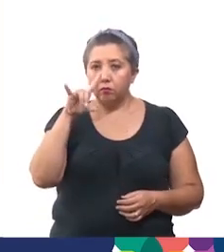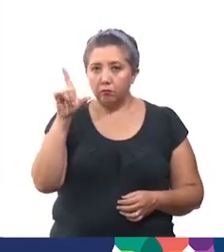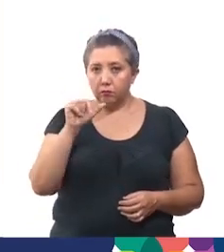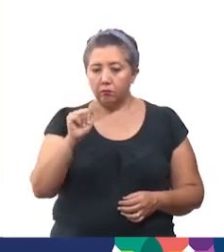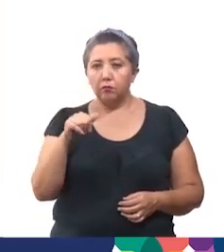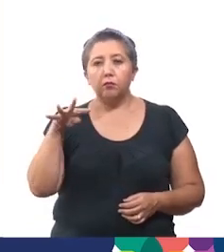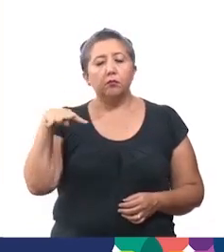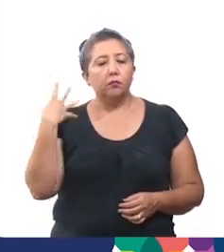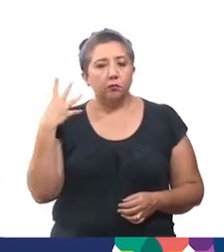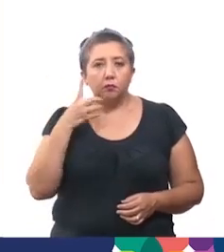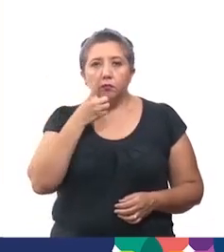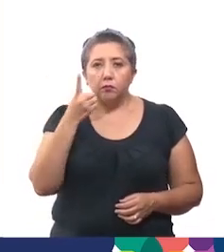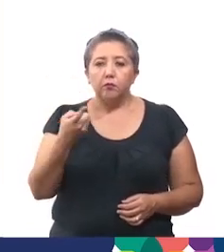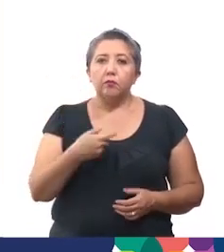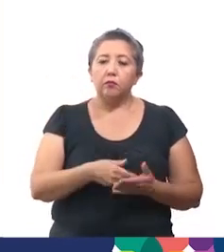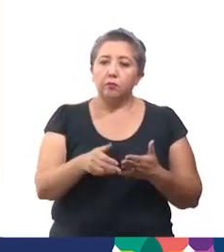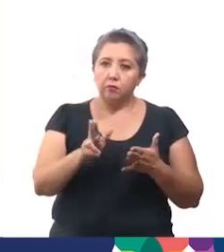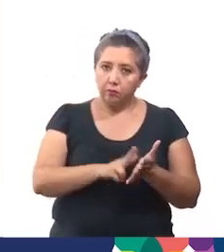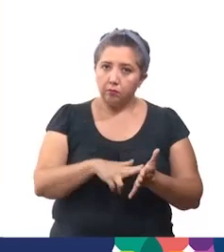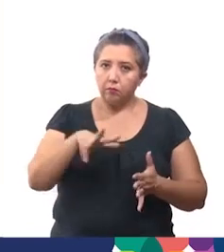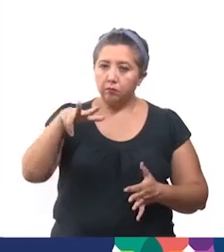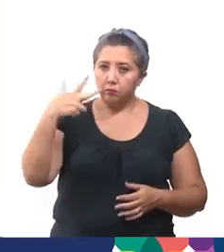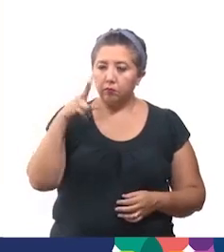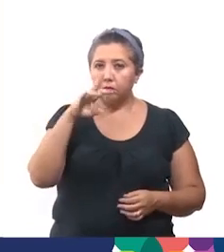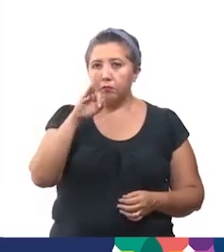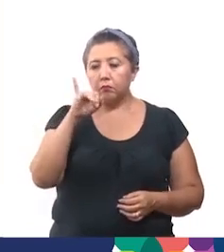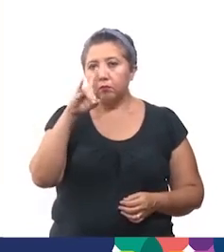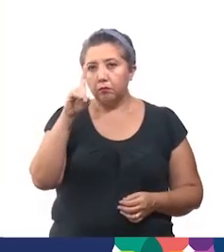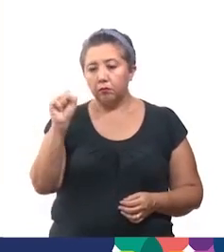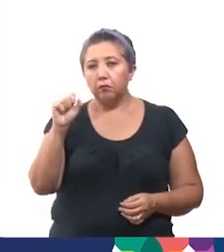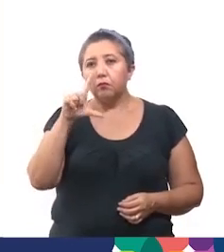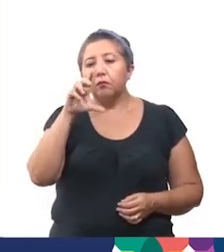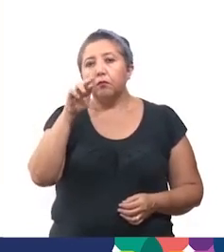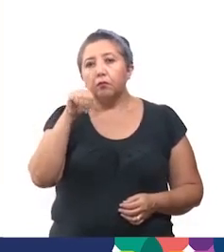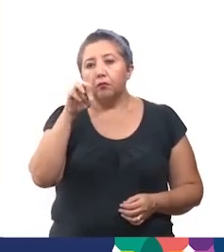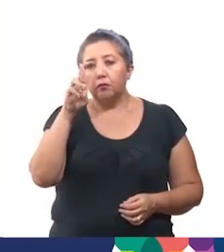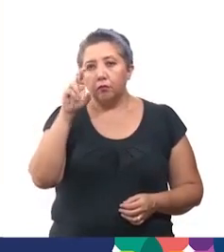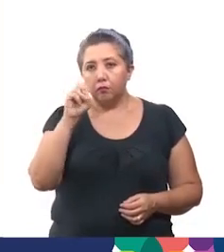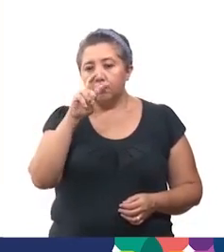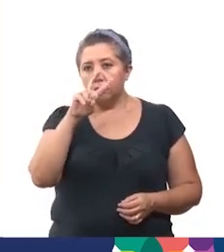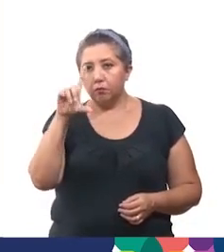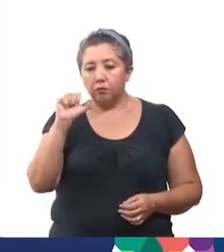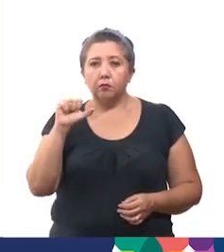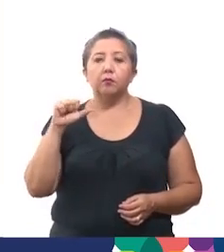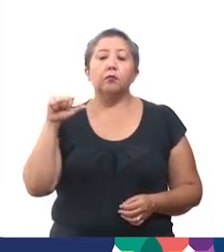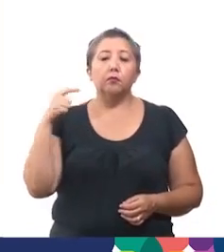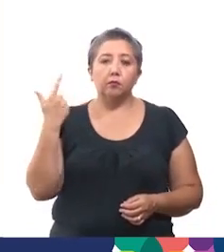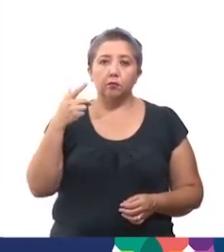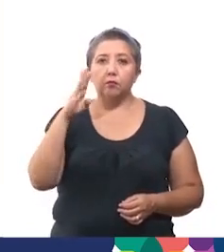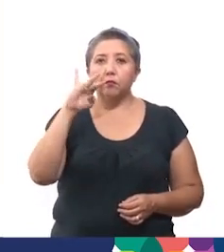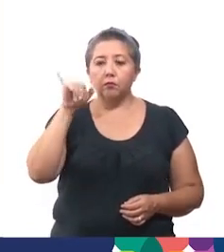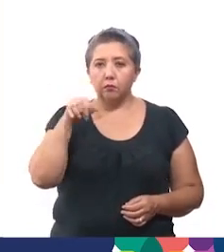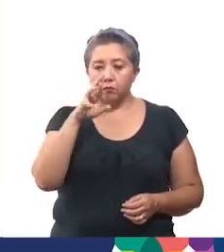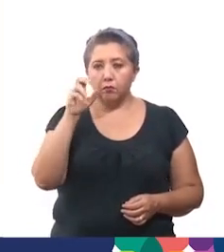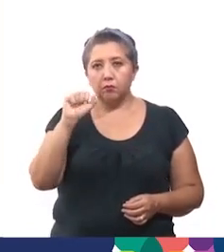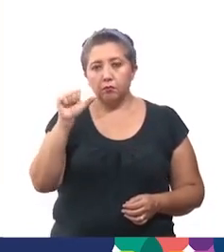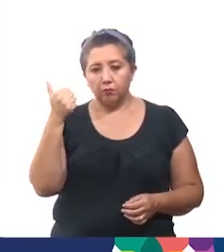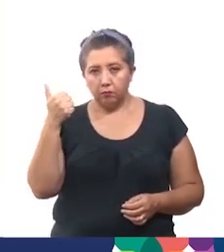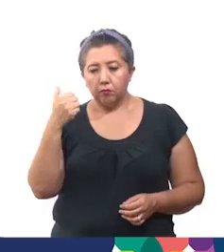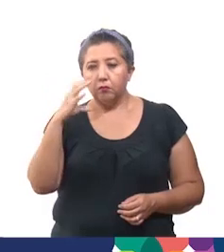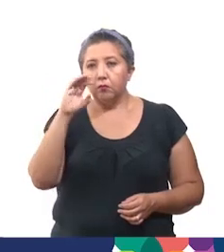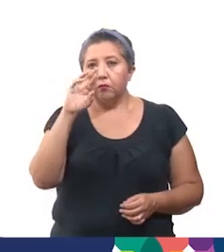Zapata Sur, 14, Los Héroes, 13, Fidel Velázquez, Leandro Valle y Pinos del Norte, 12, Bojorques,